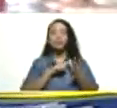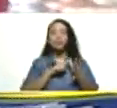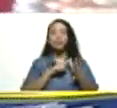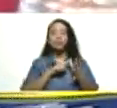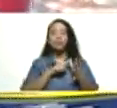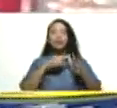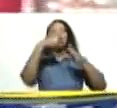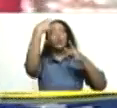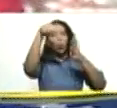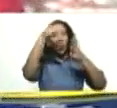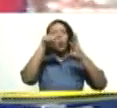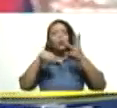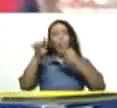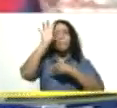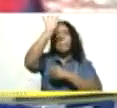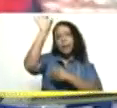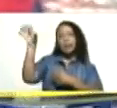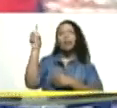entre otros países.